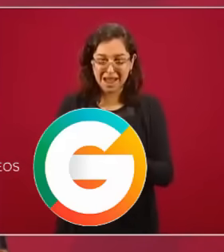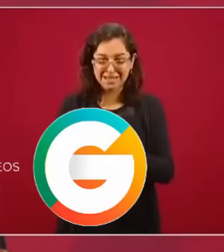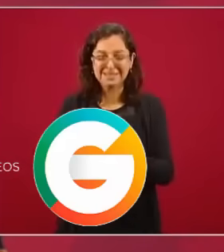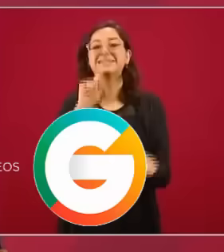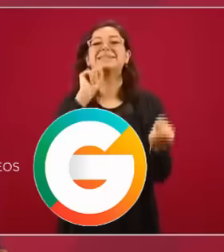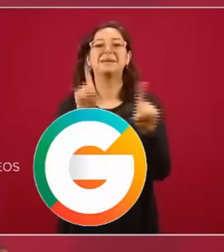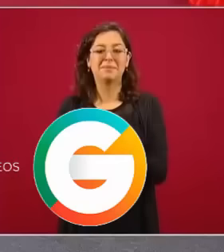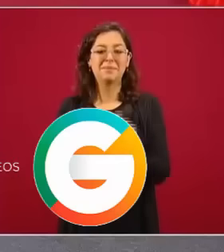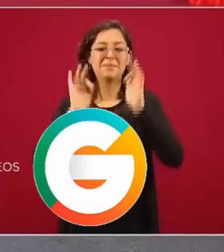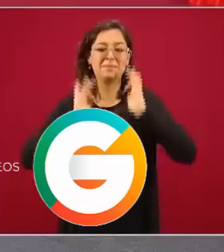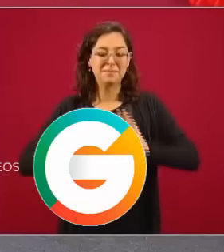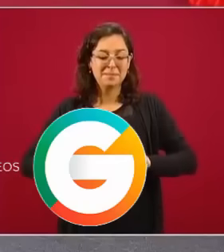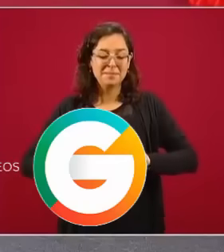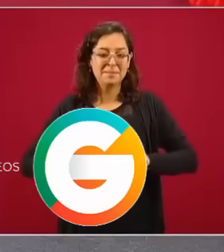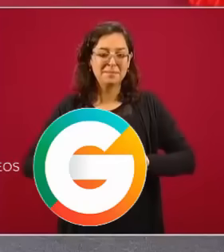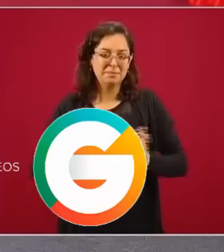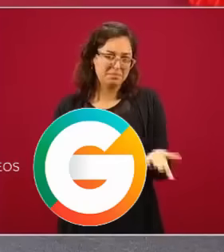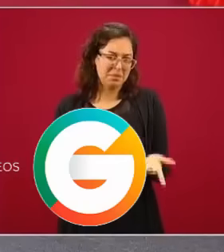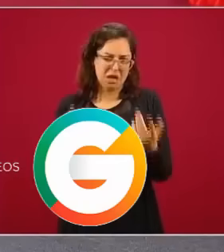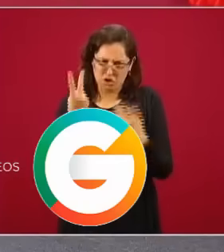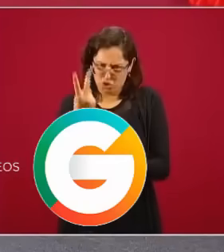tranquilidad.